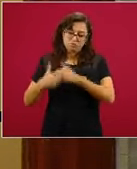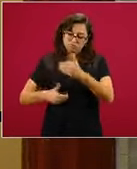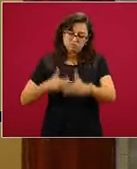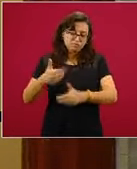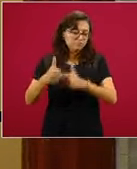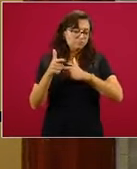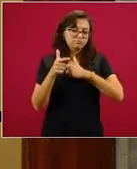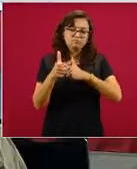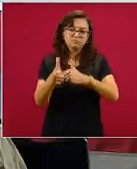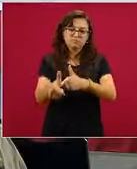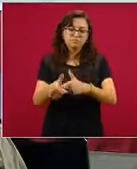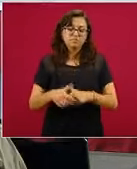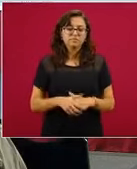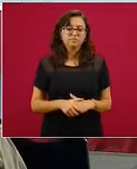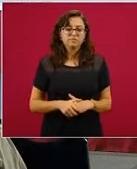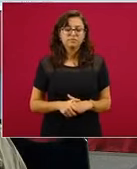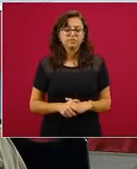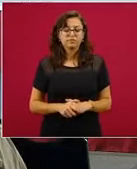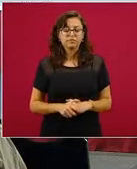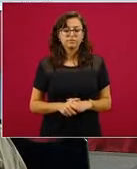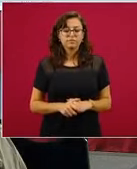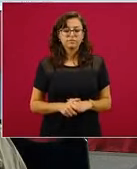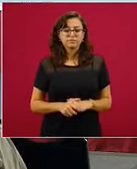por favor?